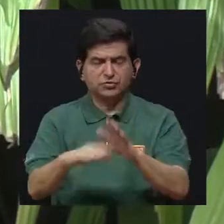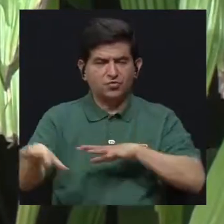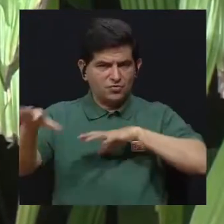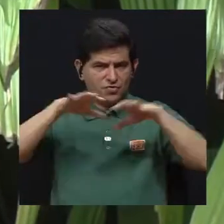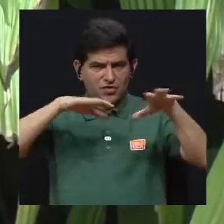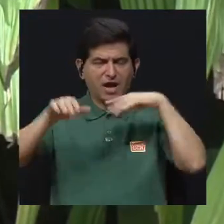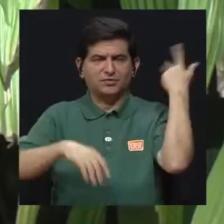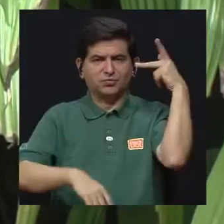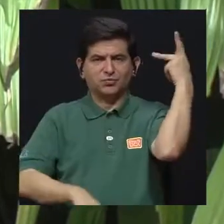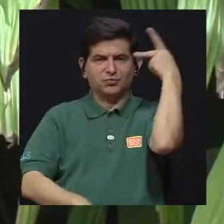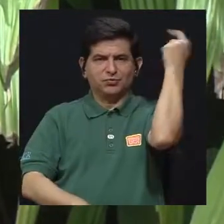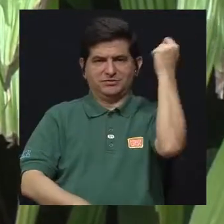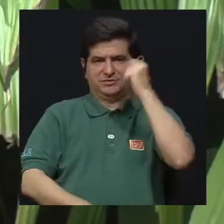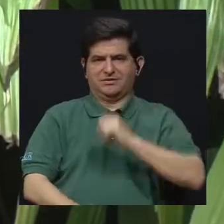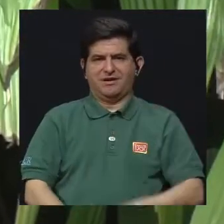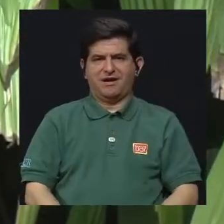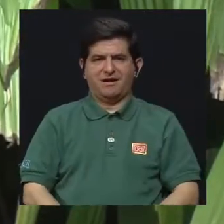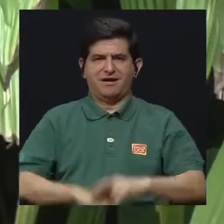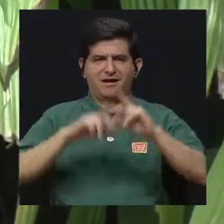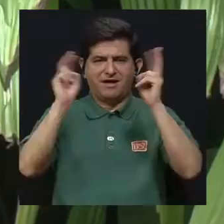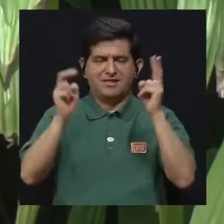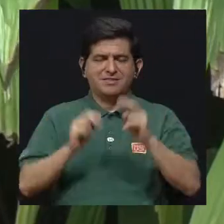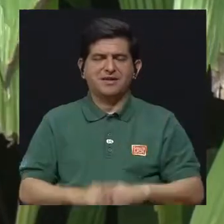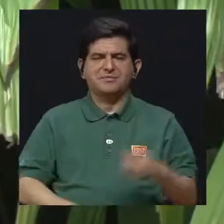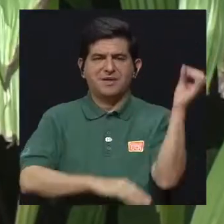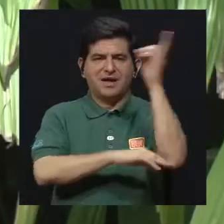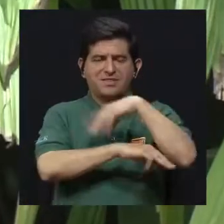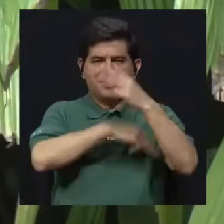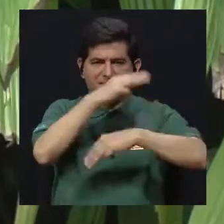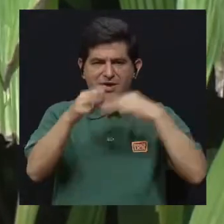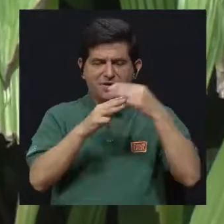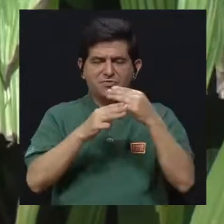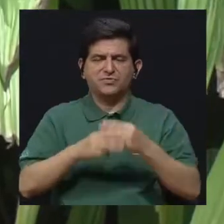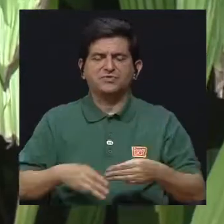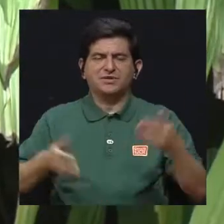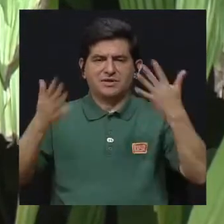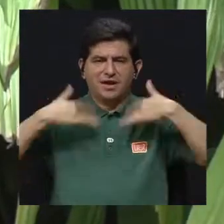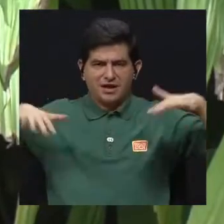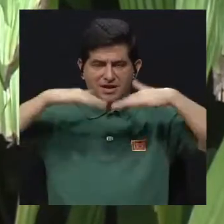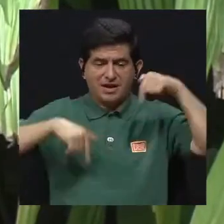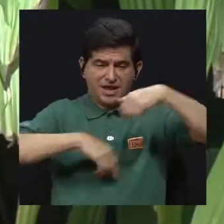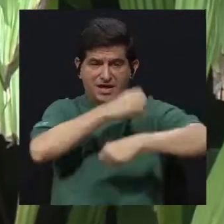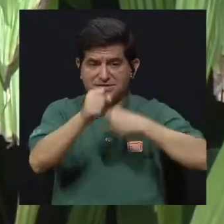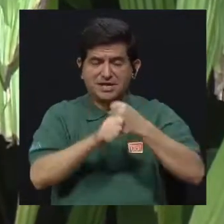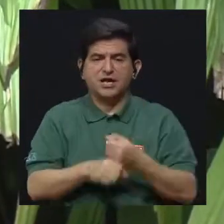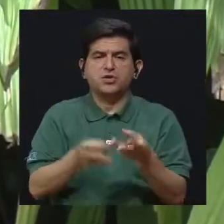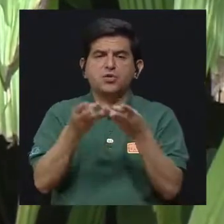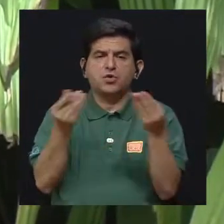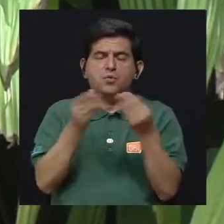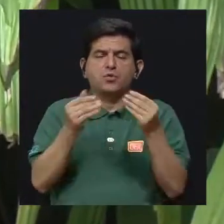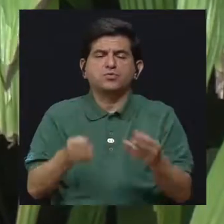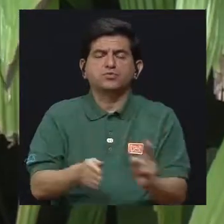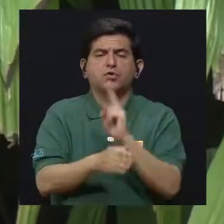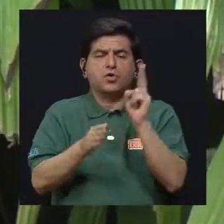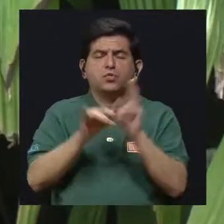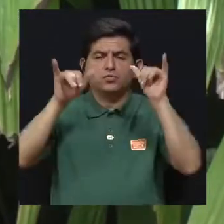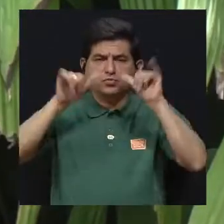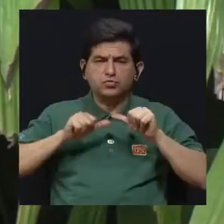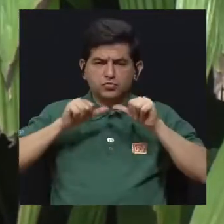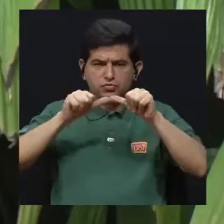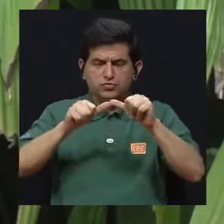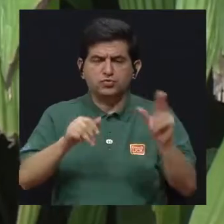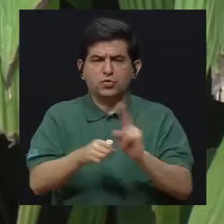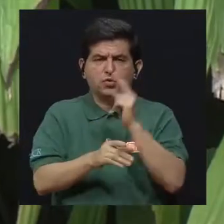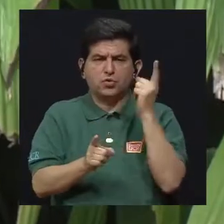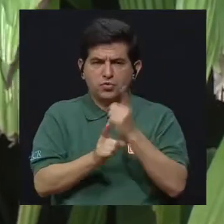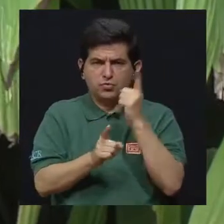y la acción política. El tema del Día Mundial del Medio Ambiente para este año es la producción y consumo sostenible